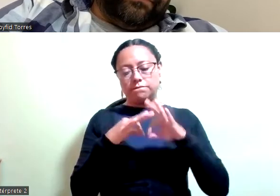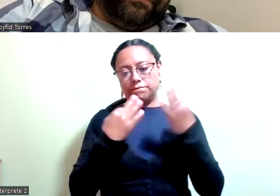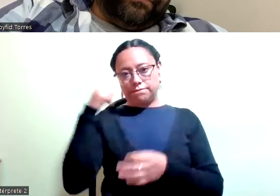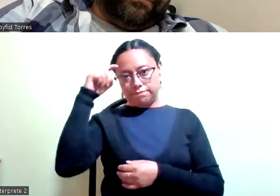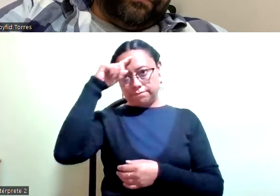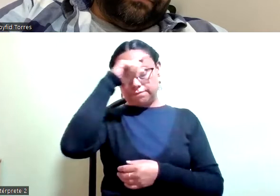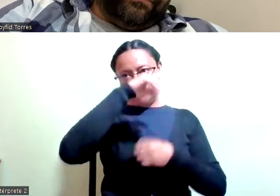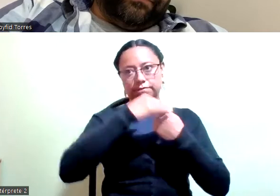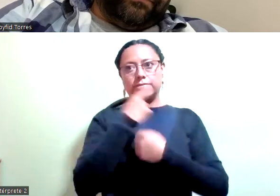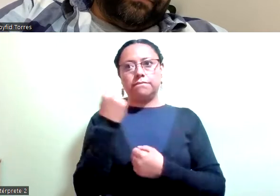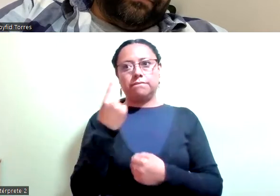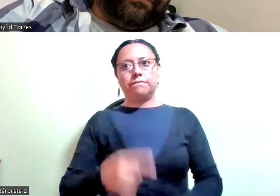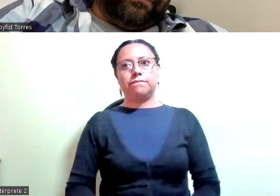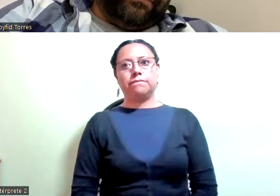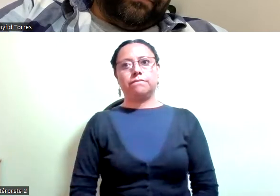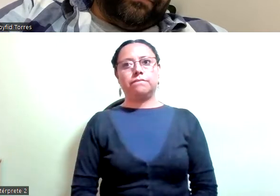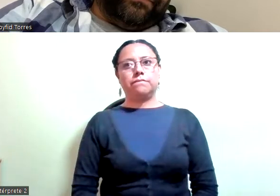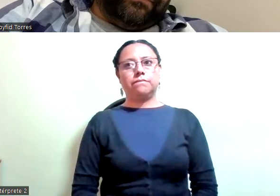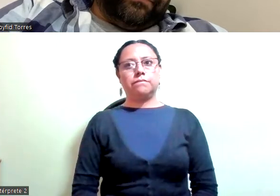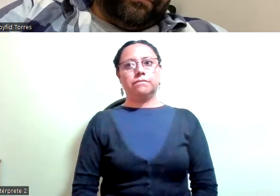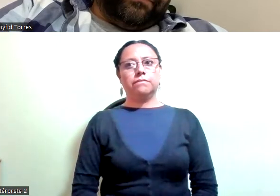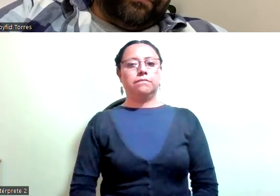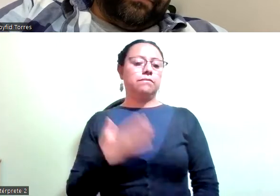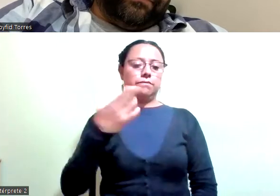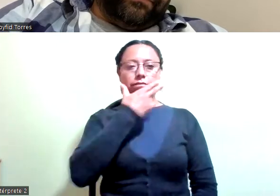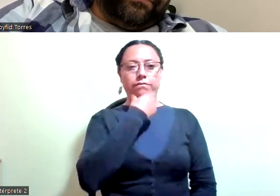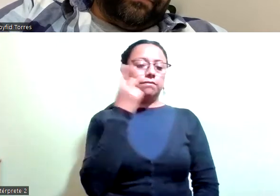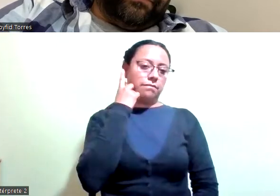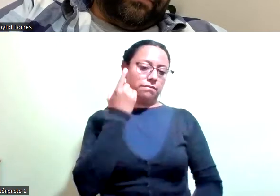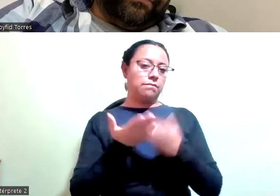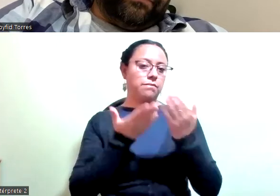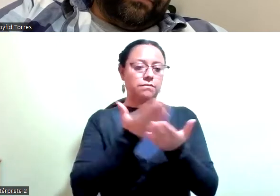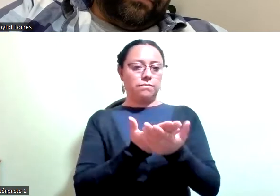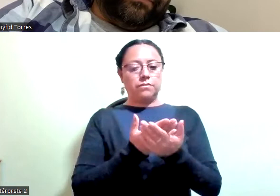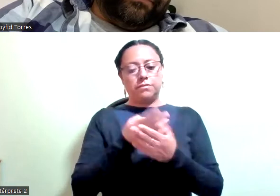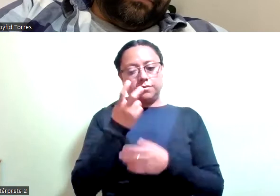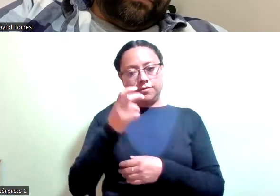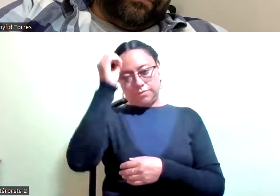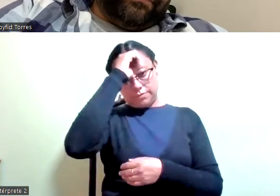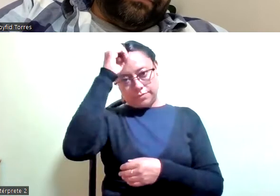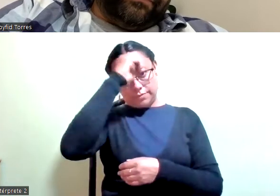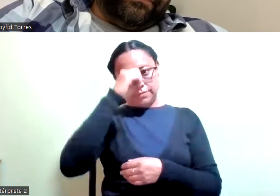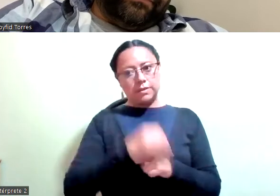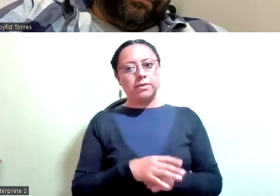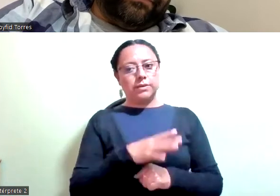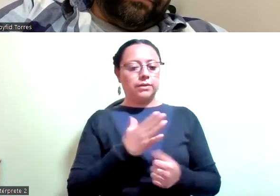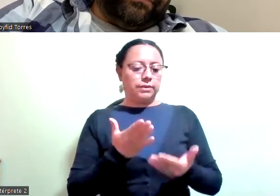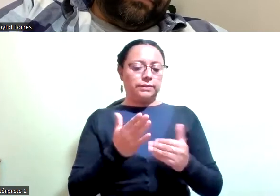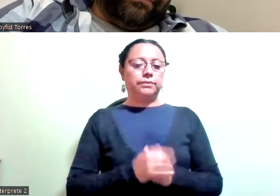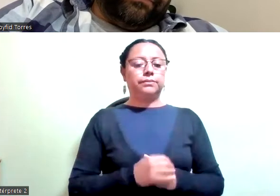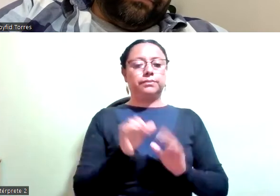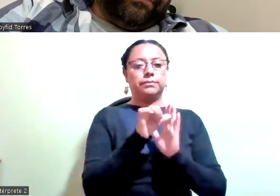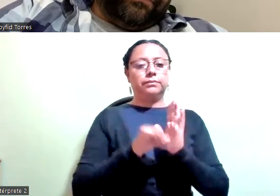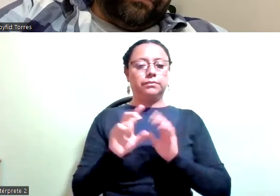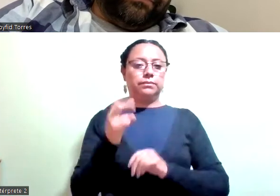lo que propone digamos, el diputado proponente del que deriva esta opinión es lo siguiente. Dice, artículo 32,